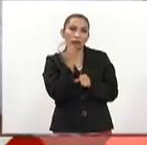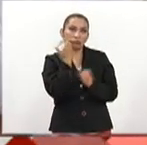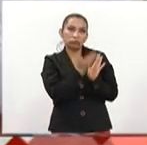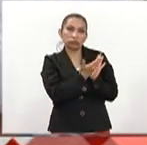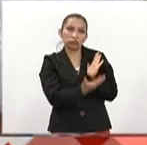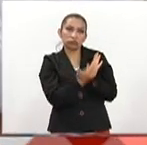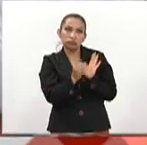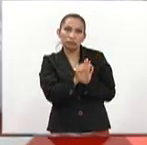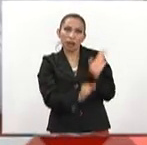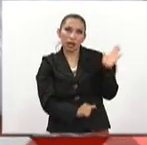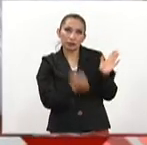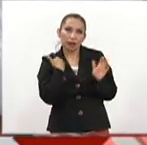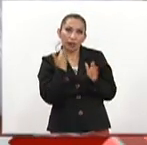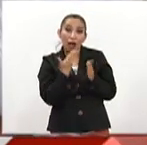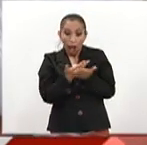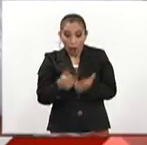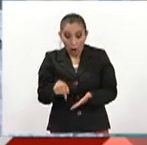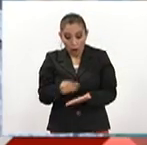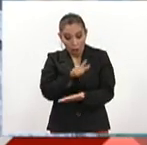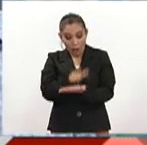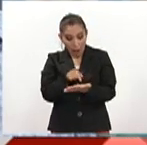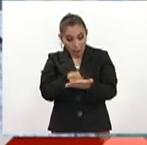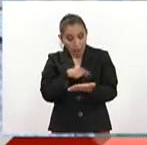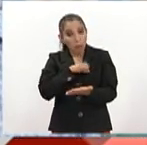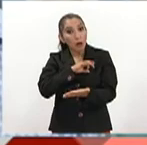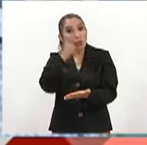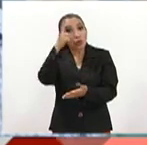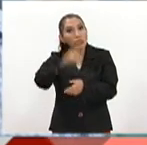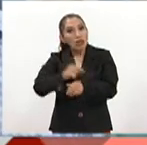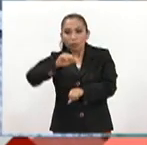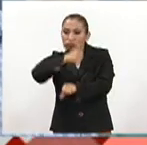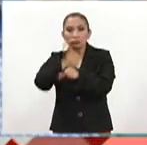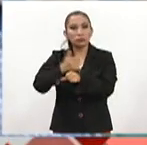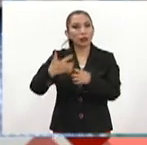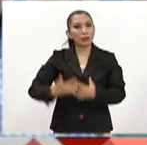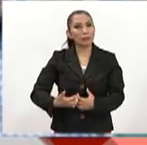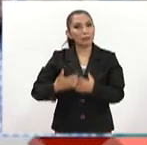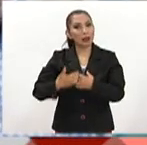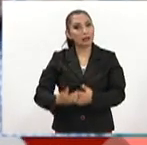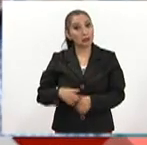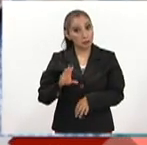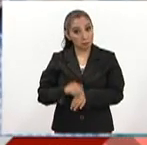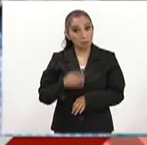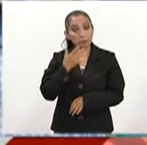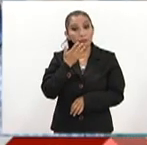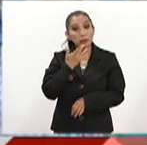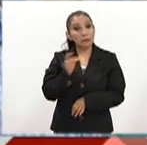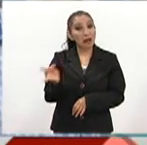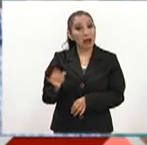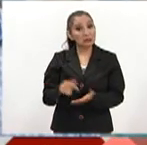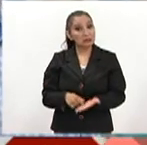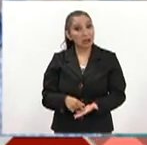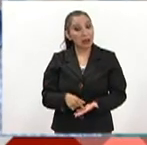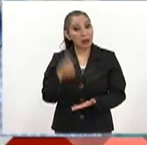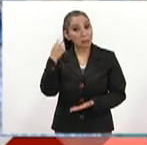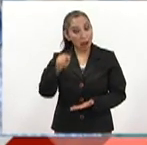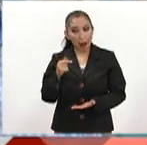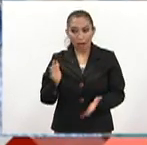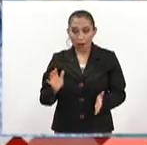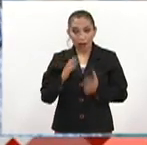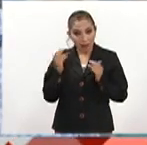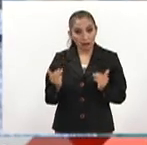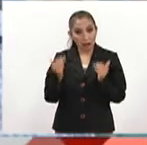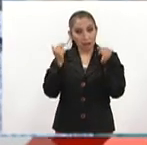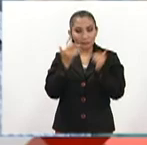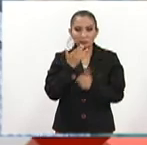tardaba 2 o 3 meses. Claro. Hoy en día, afortunadamente, en México se están dando las condiciones para que emprender